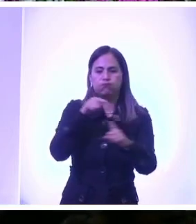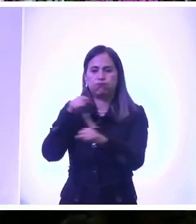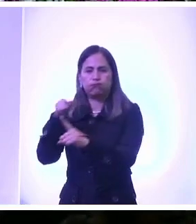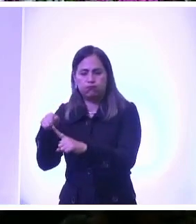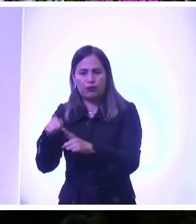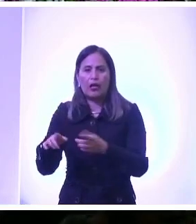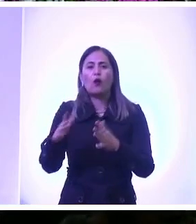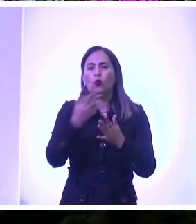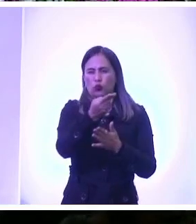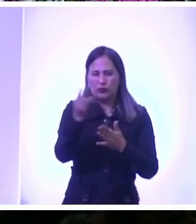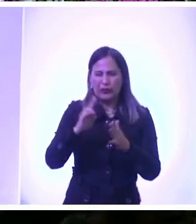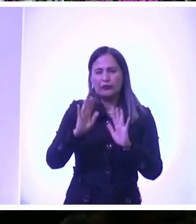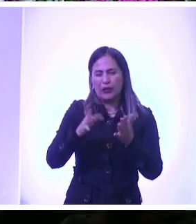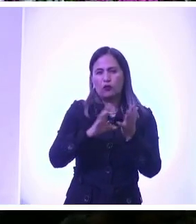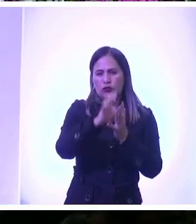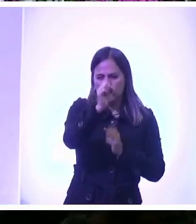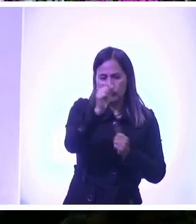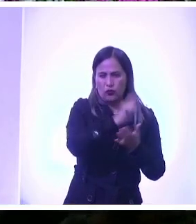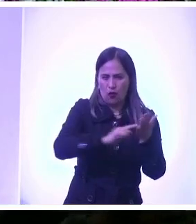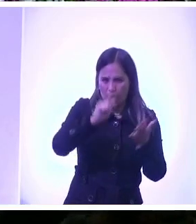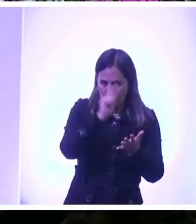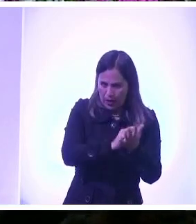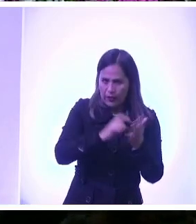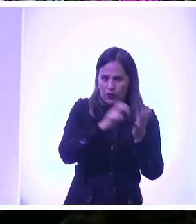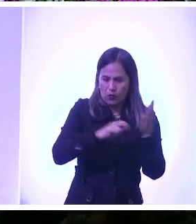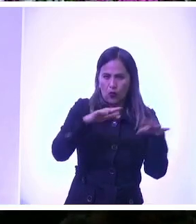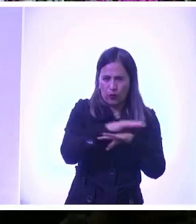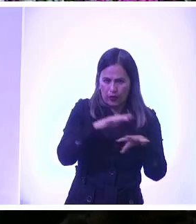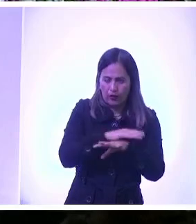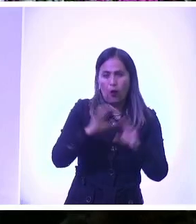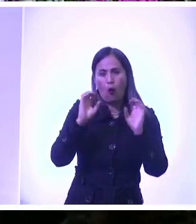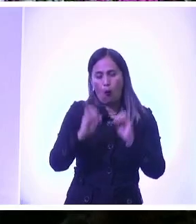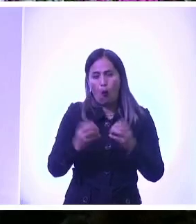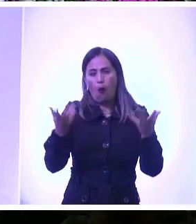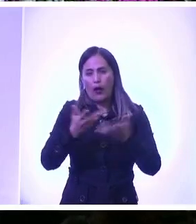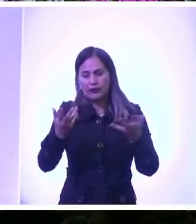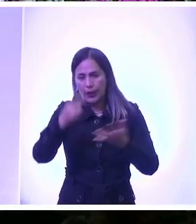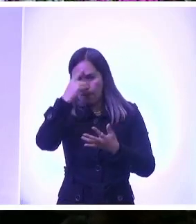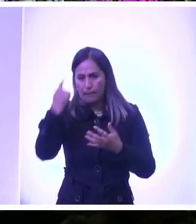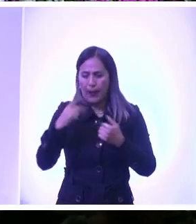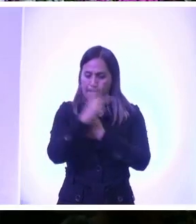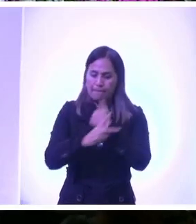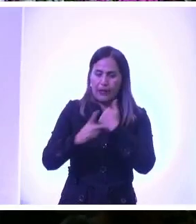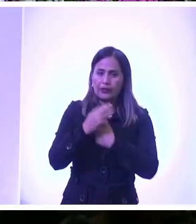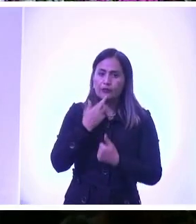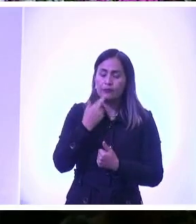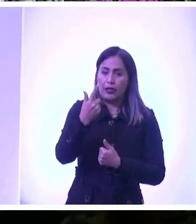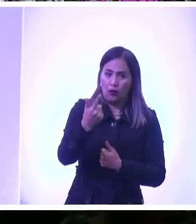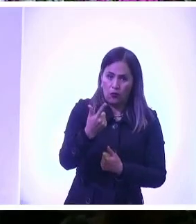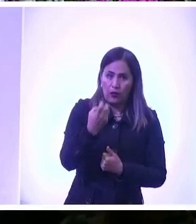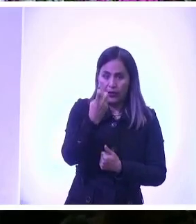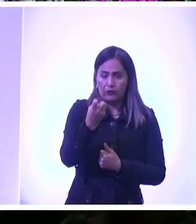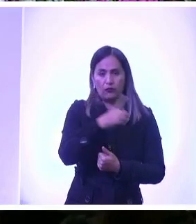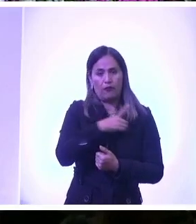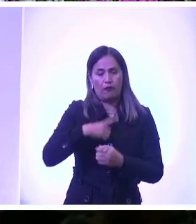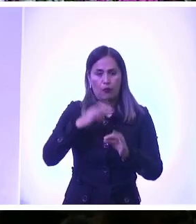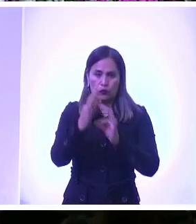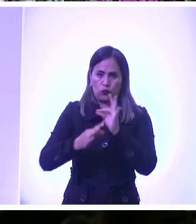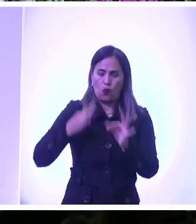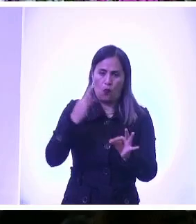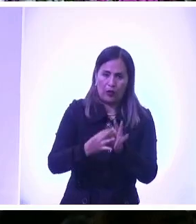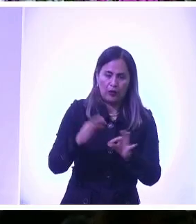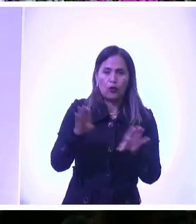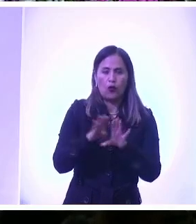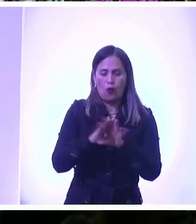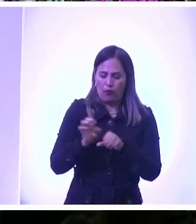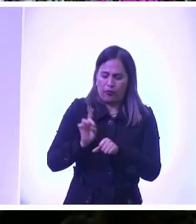reformas que ustedes ven todo lo que uno pueda hacer para que el país esté mejor lo debemos de hacer y debemos irnos todos los días